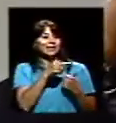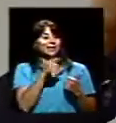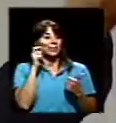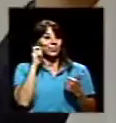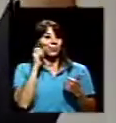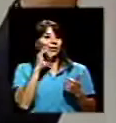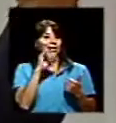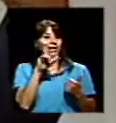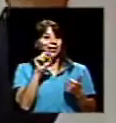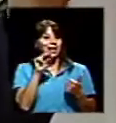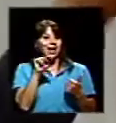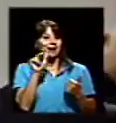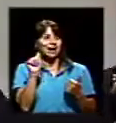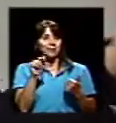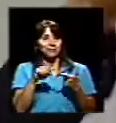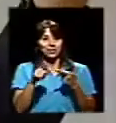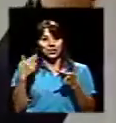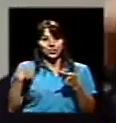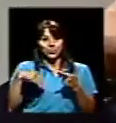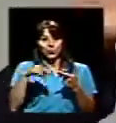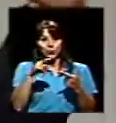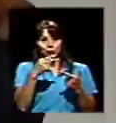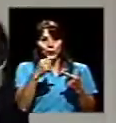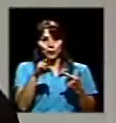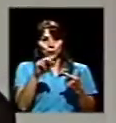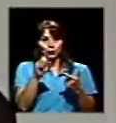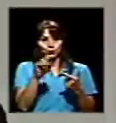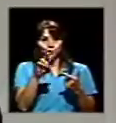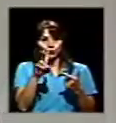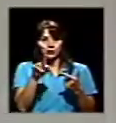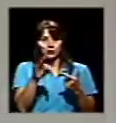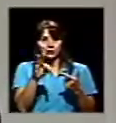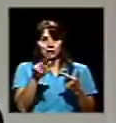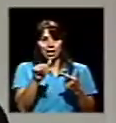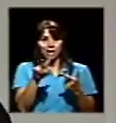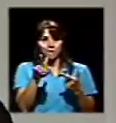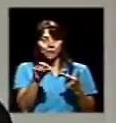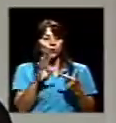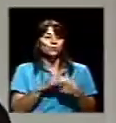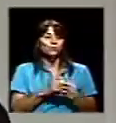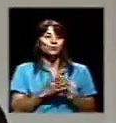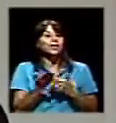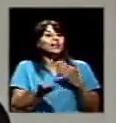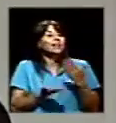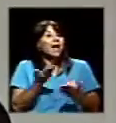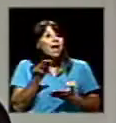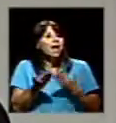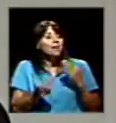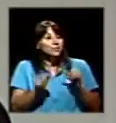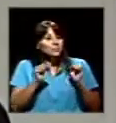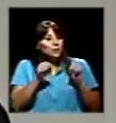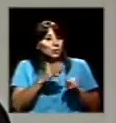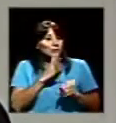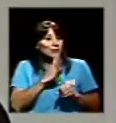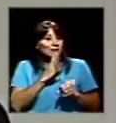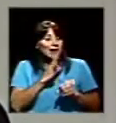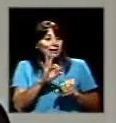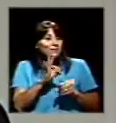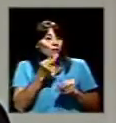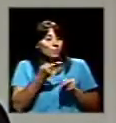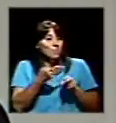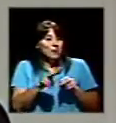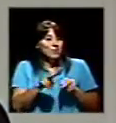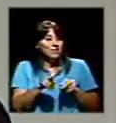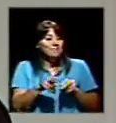Gustavo. Y tal vez, don Gustavo, podemos un poquito brevemente, porque habíamos hablado, usted ya nos había adelantado